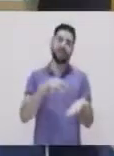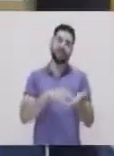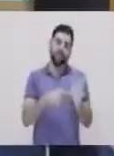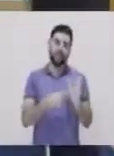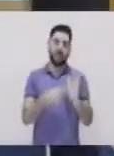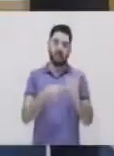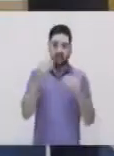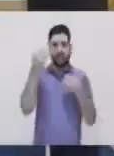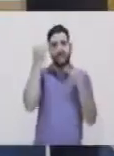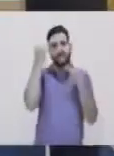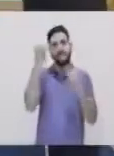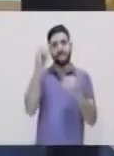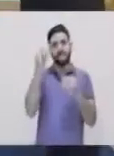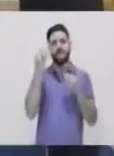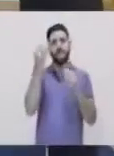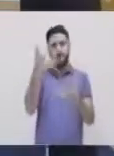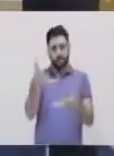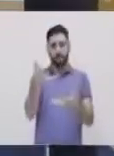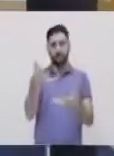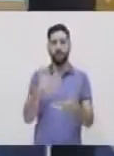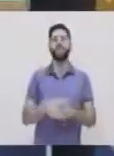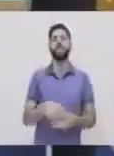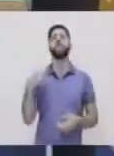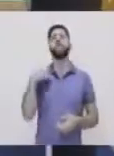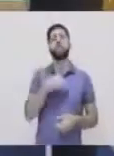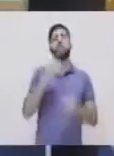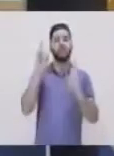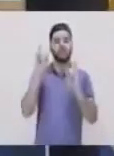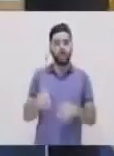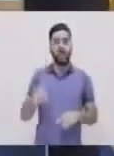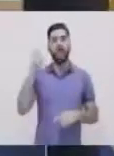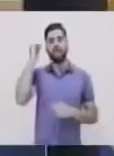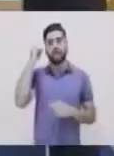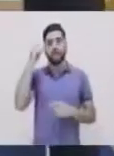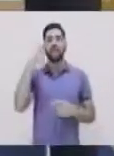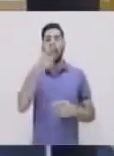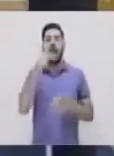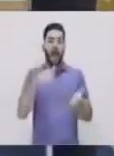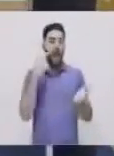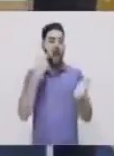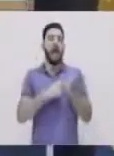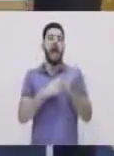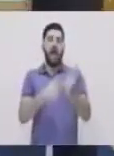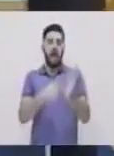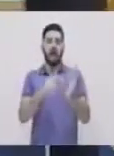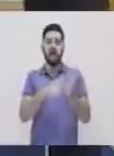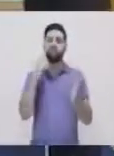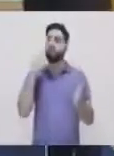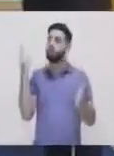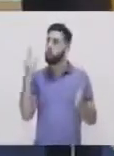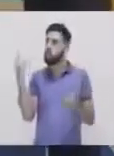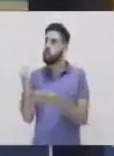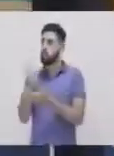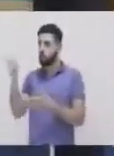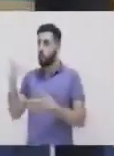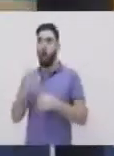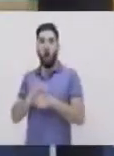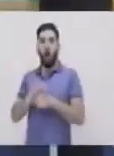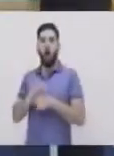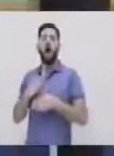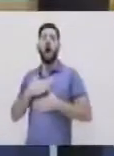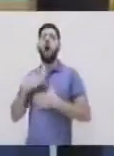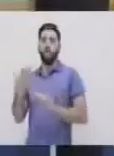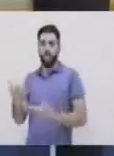periodístico informativo, y informativo tenemos que entender que tenemos que ir a fuentes confiables para investigar, ya sean